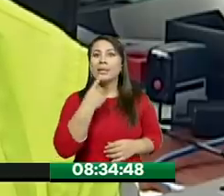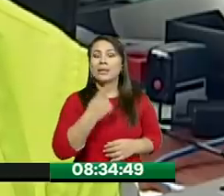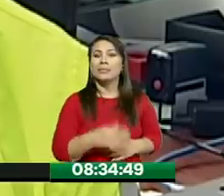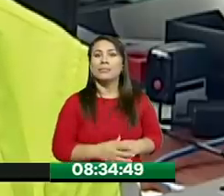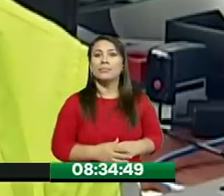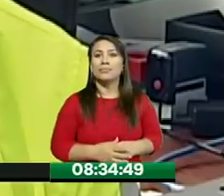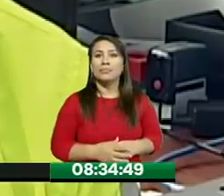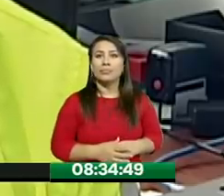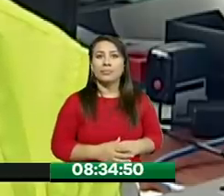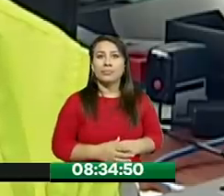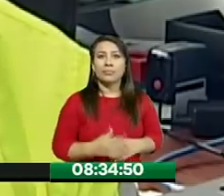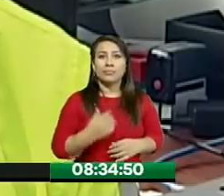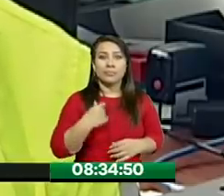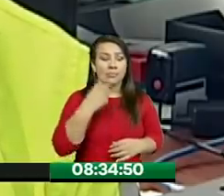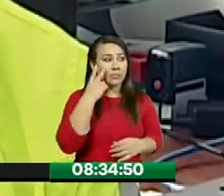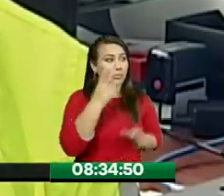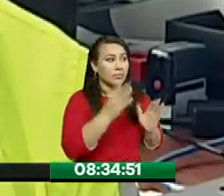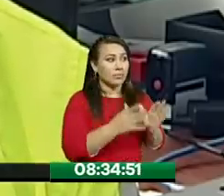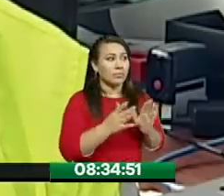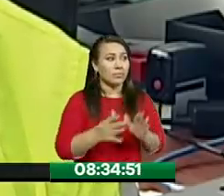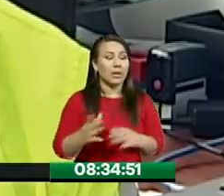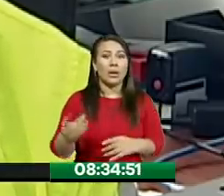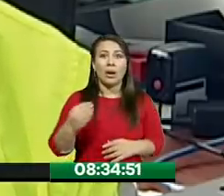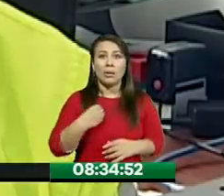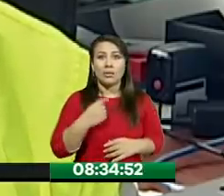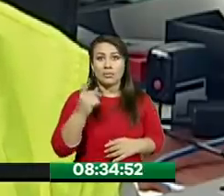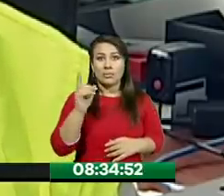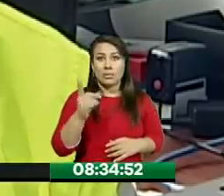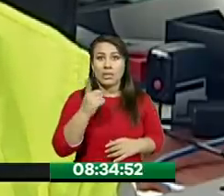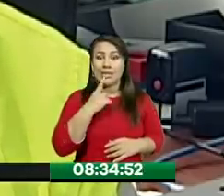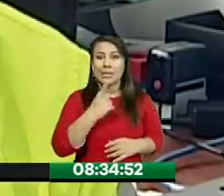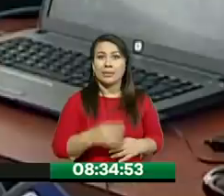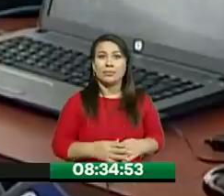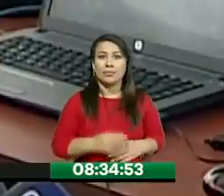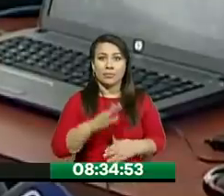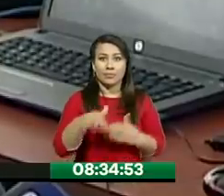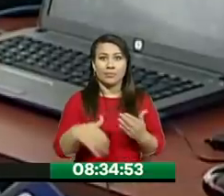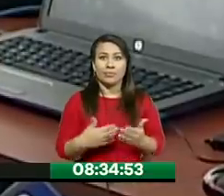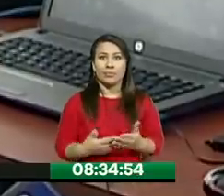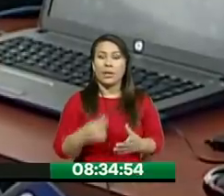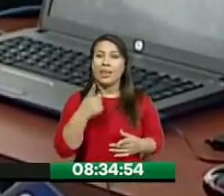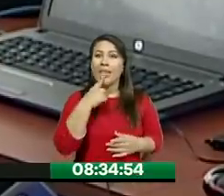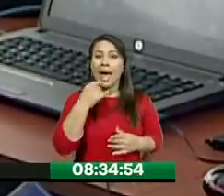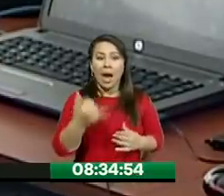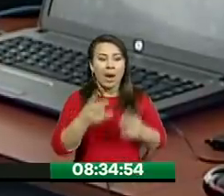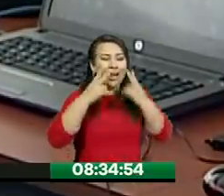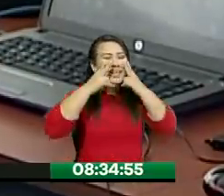y luego el estado de los asientos, que esté en buen estado, que tenga